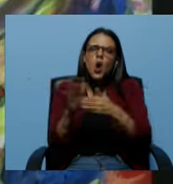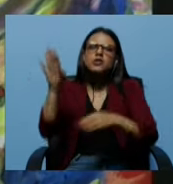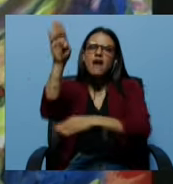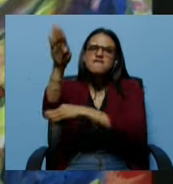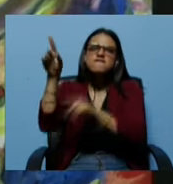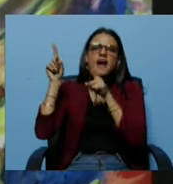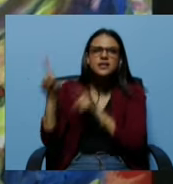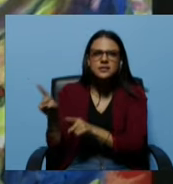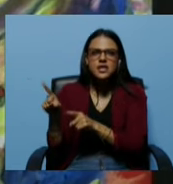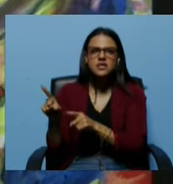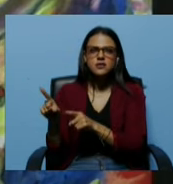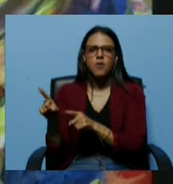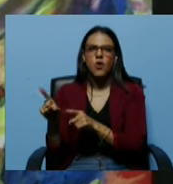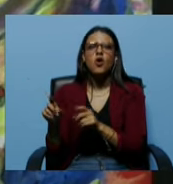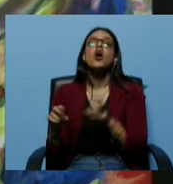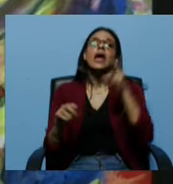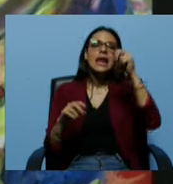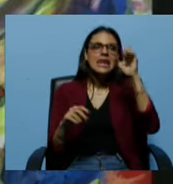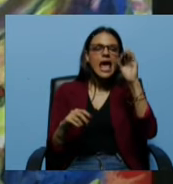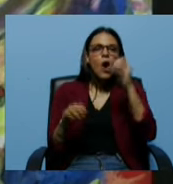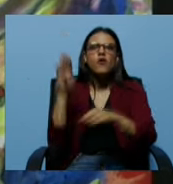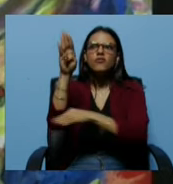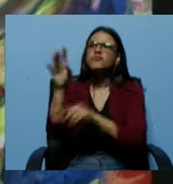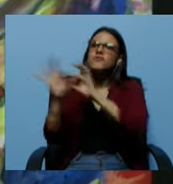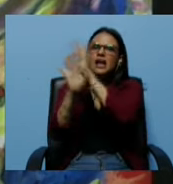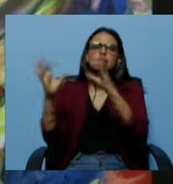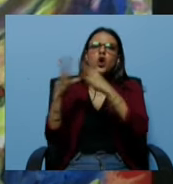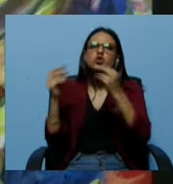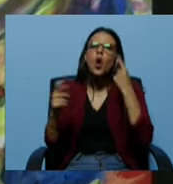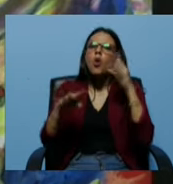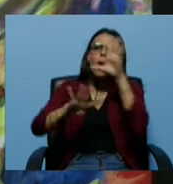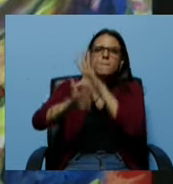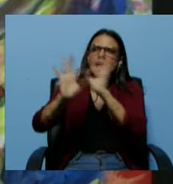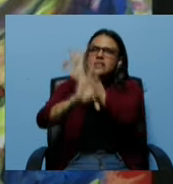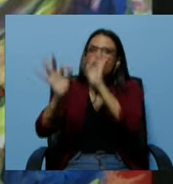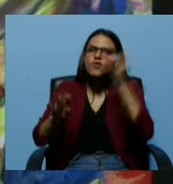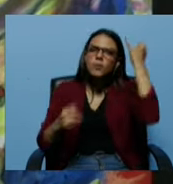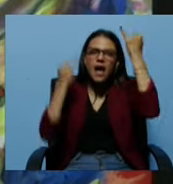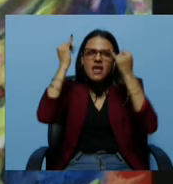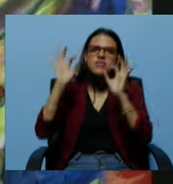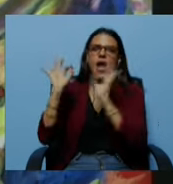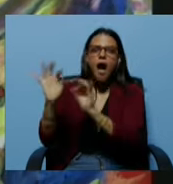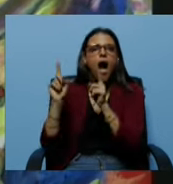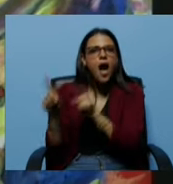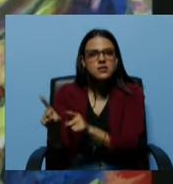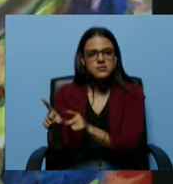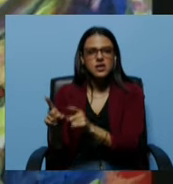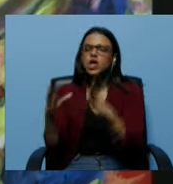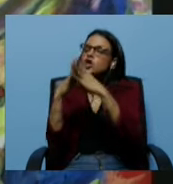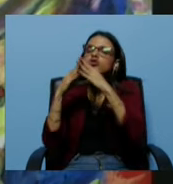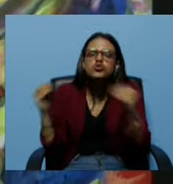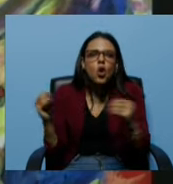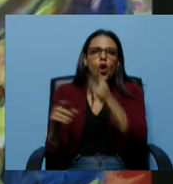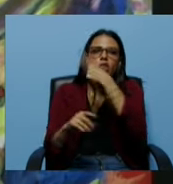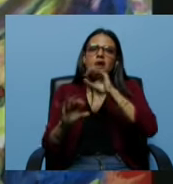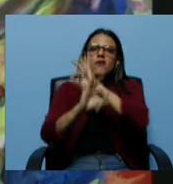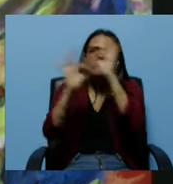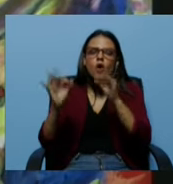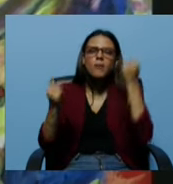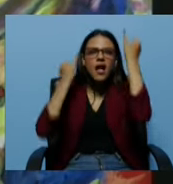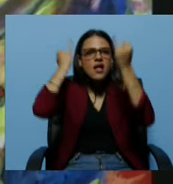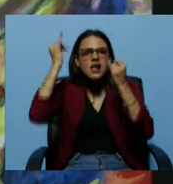fascismo, el neofascismo y todas sus expresiones similares. Todas sus expresiones